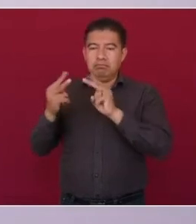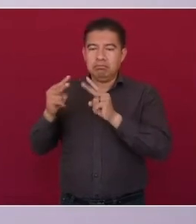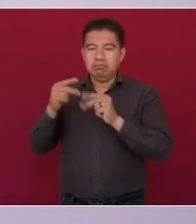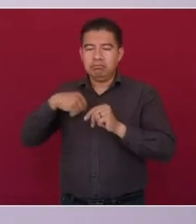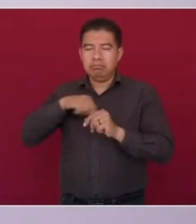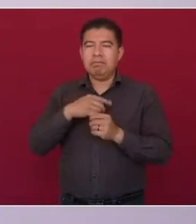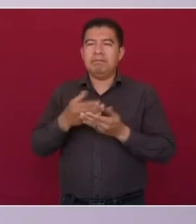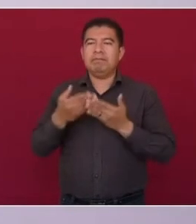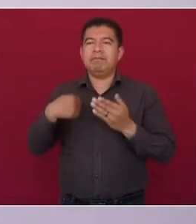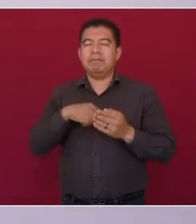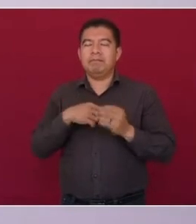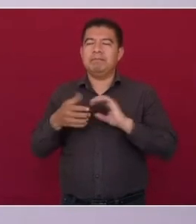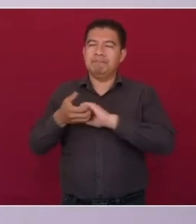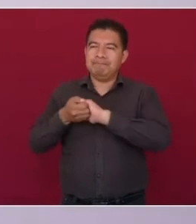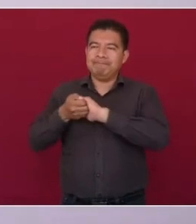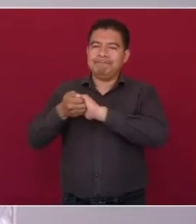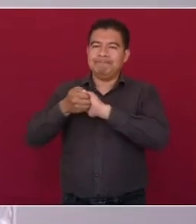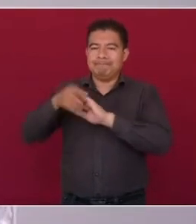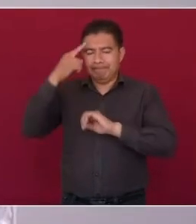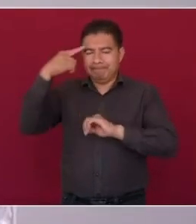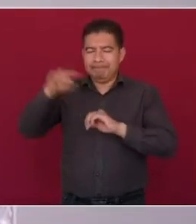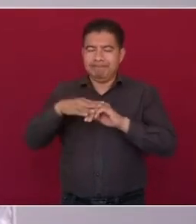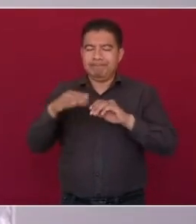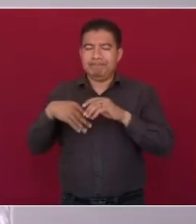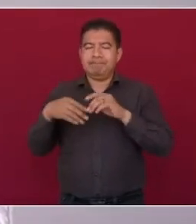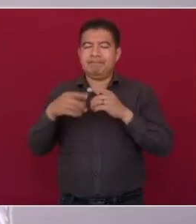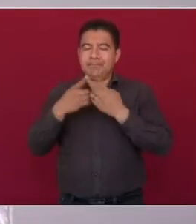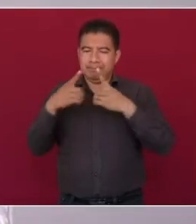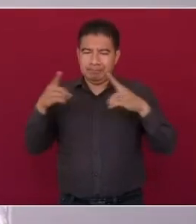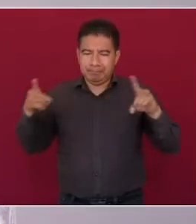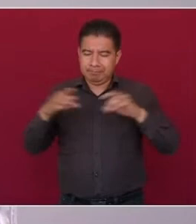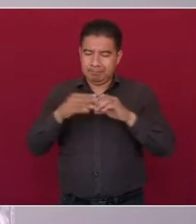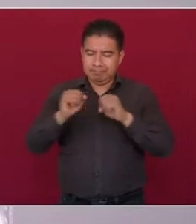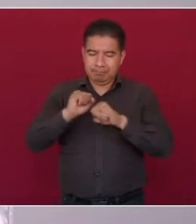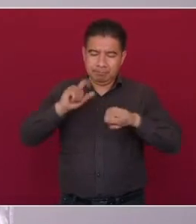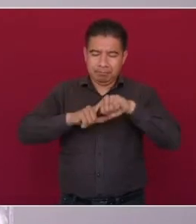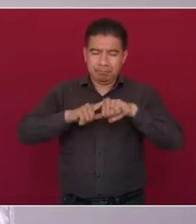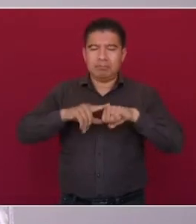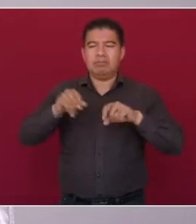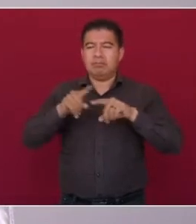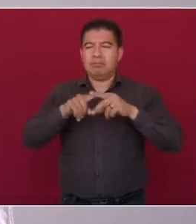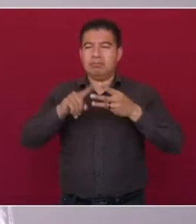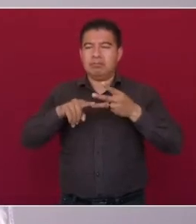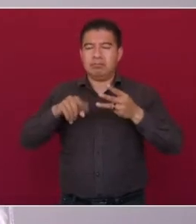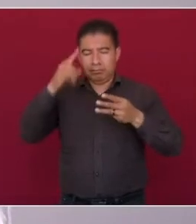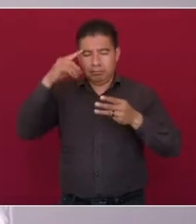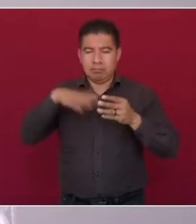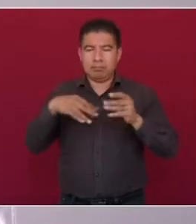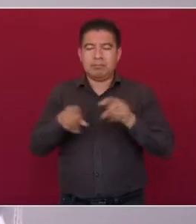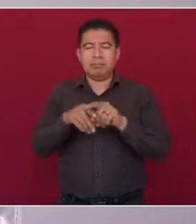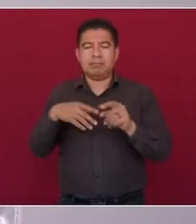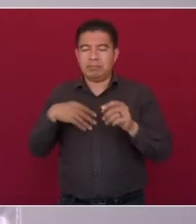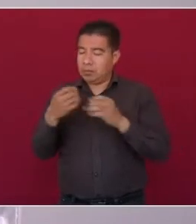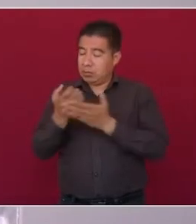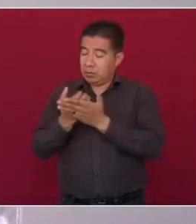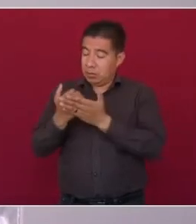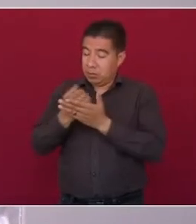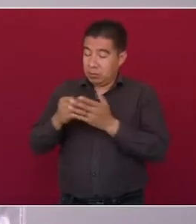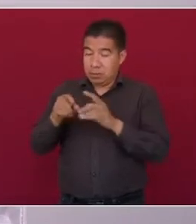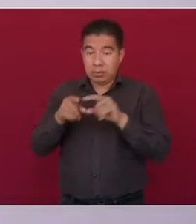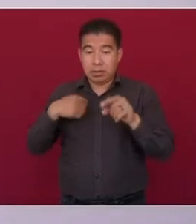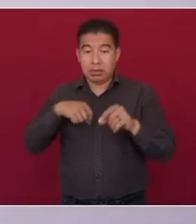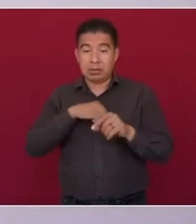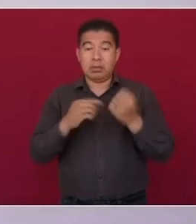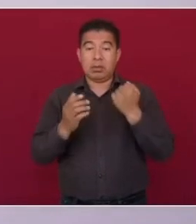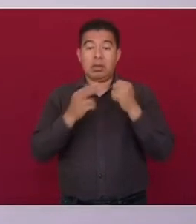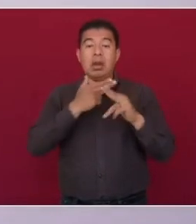económico, comercial y social de nuestras dos naciones. El 12 de julio nos